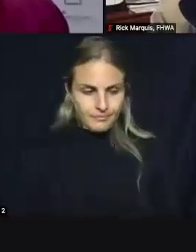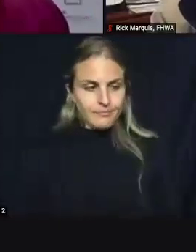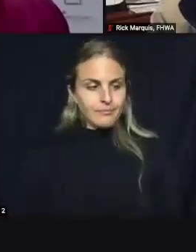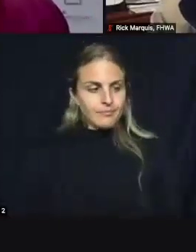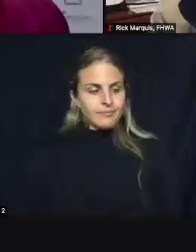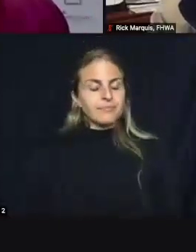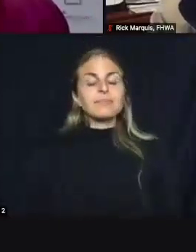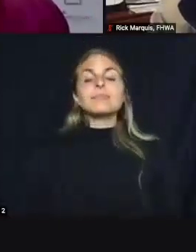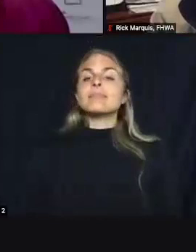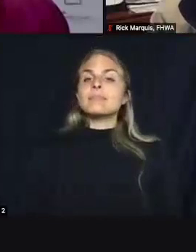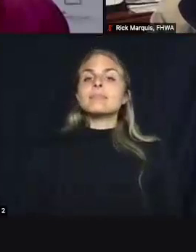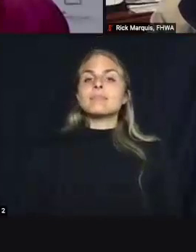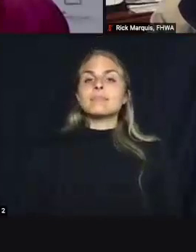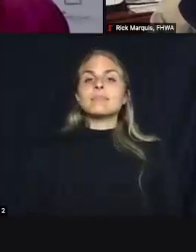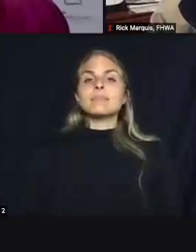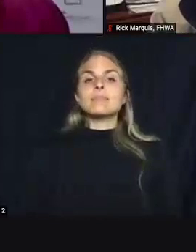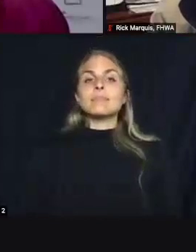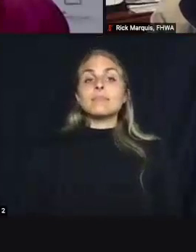L-A-S-O-N-D-E.